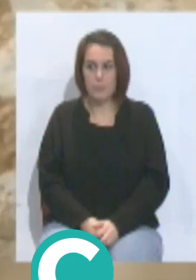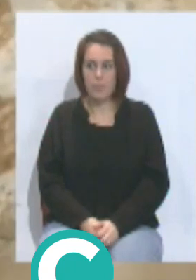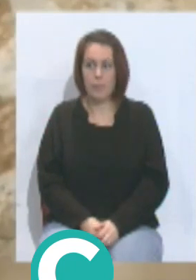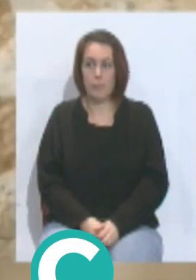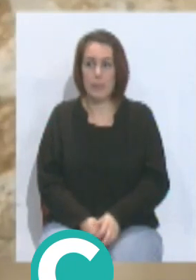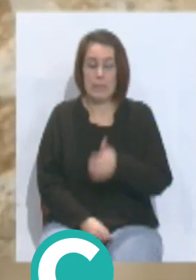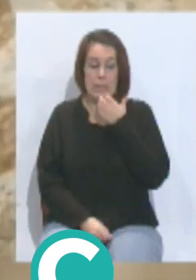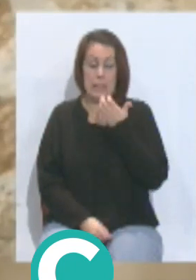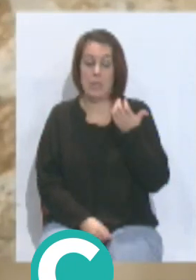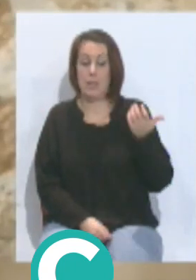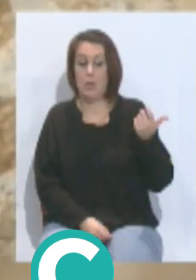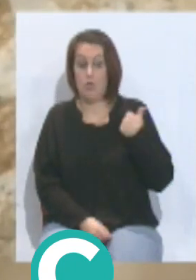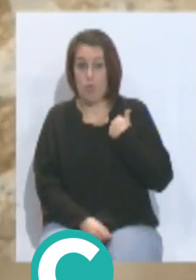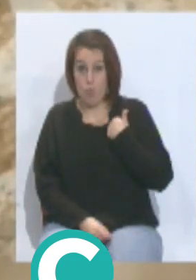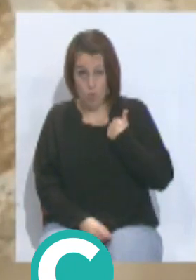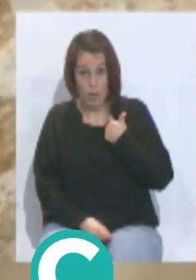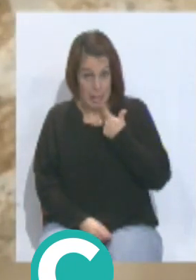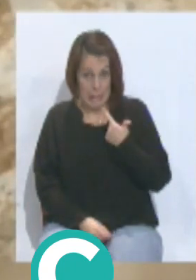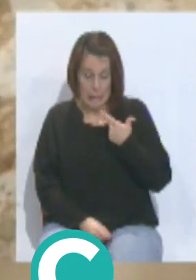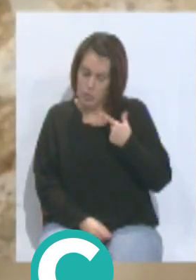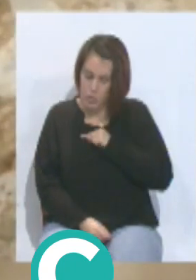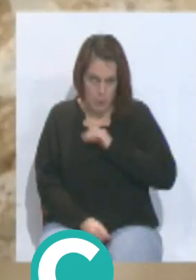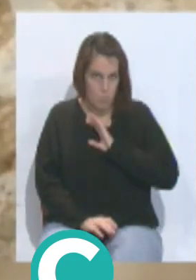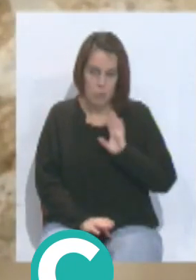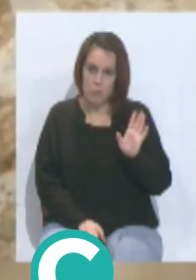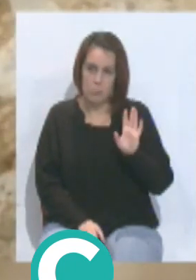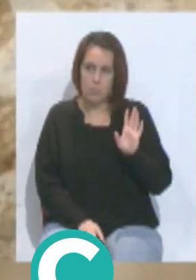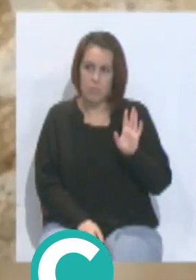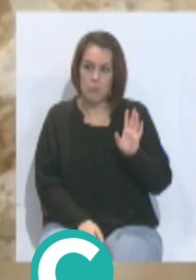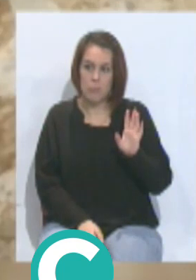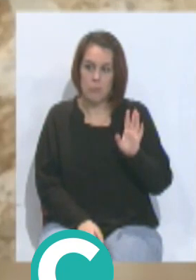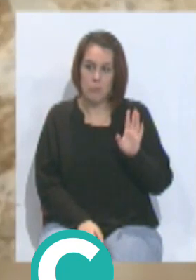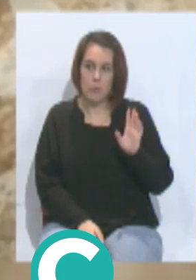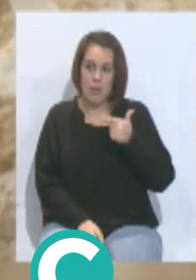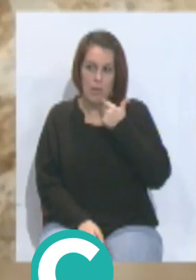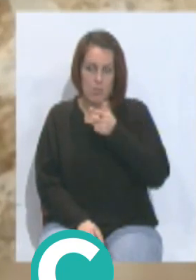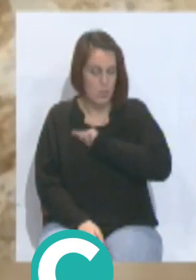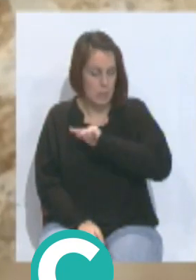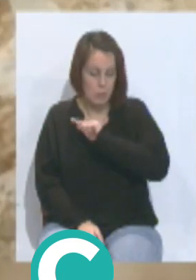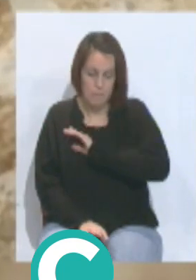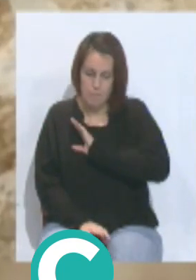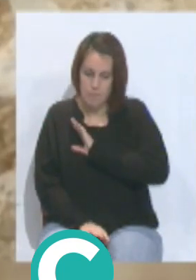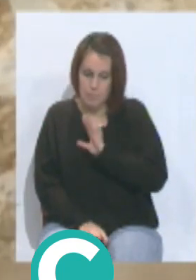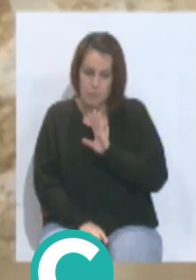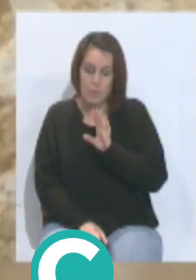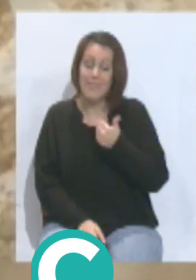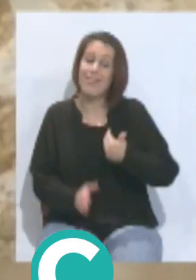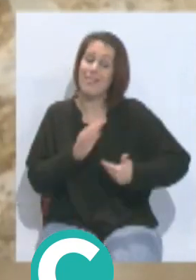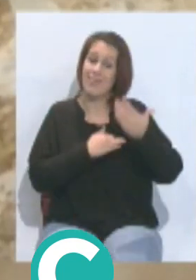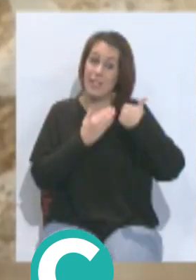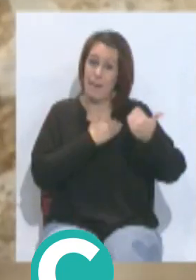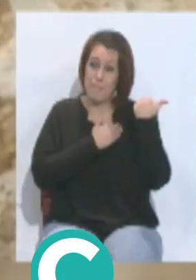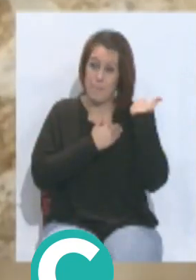¿Eh? Y si yo te voy a decir, yo voy a decir lo que siento, ¿vale, amigo mío? Voy a decir lo que siento. Por aquel